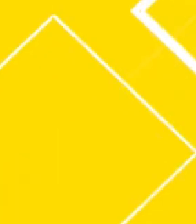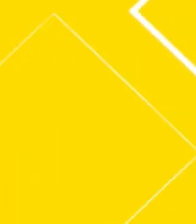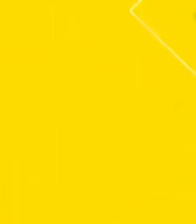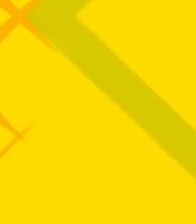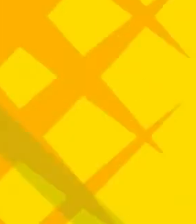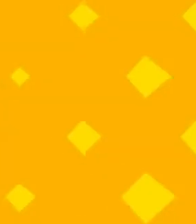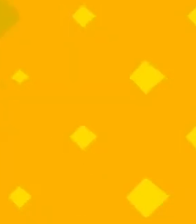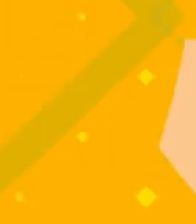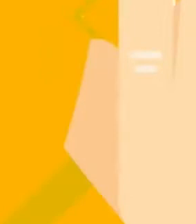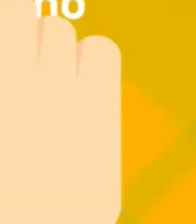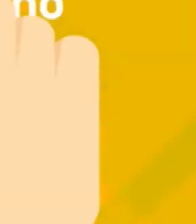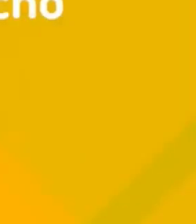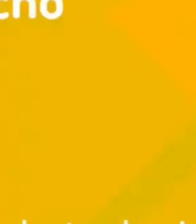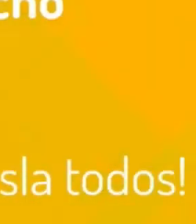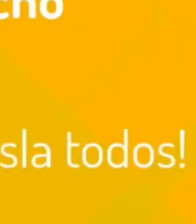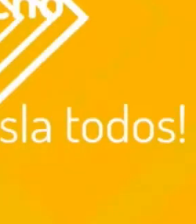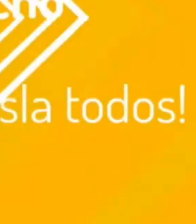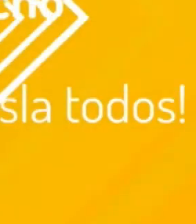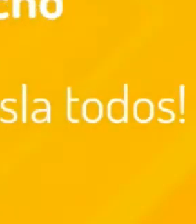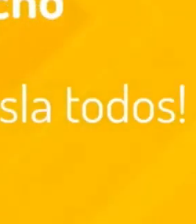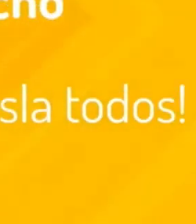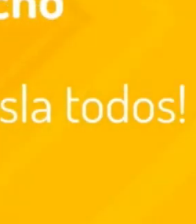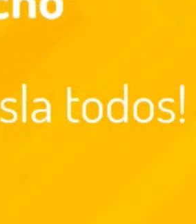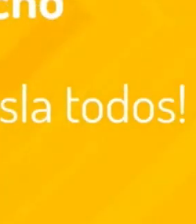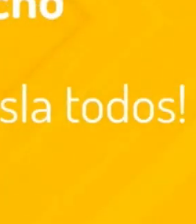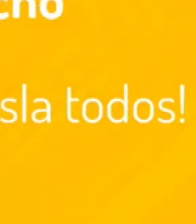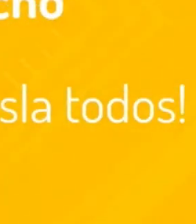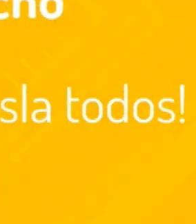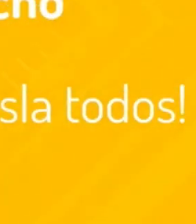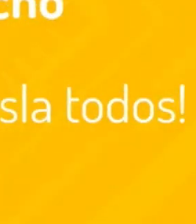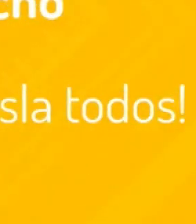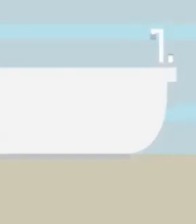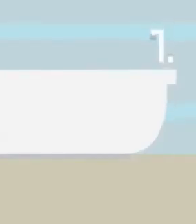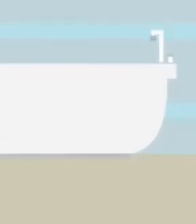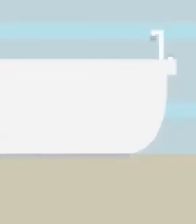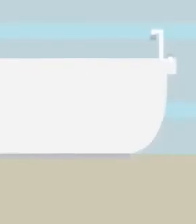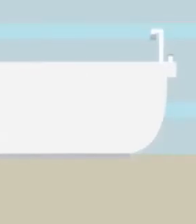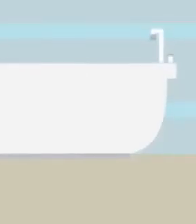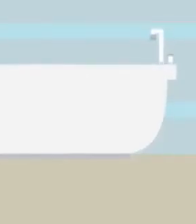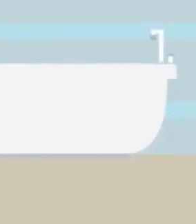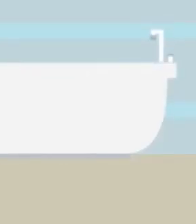Una gota de agua puede hacer mucho. Cuidémosla todos.